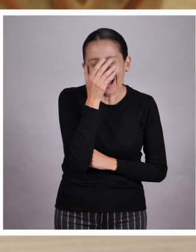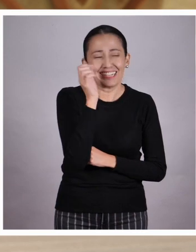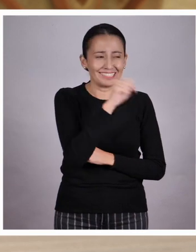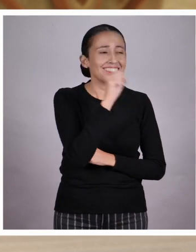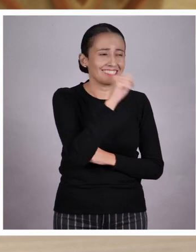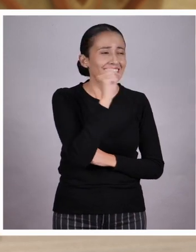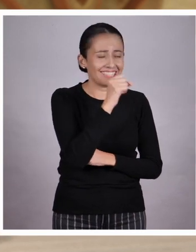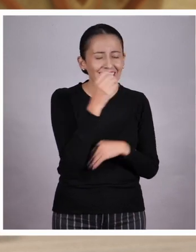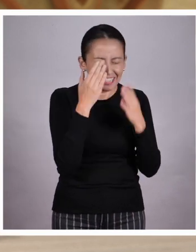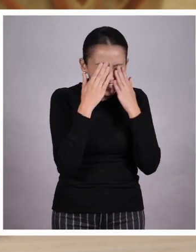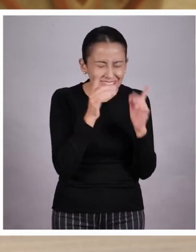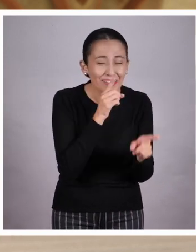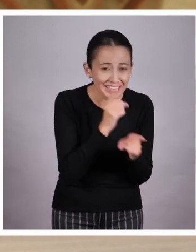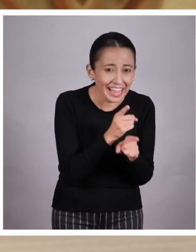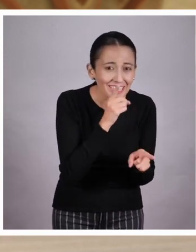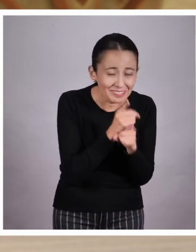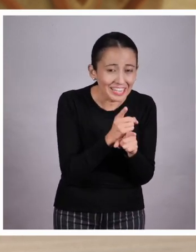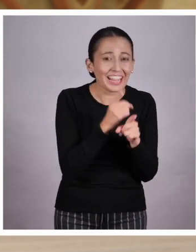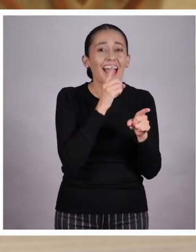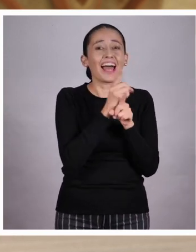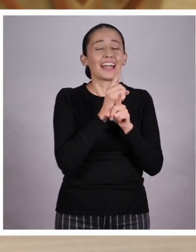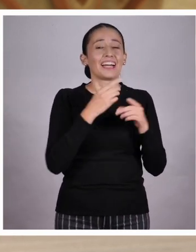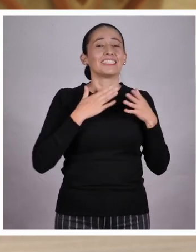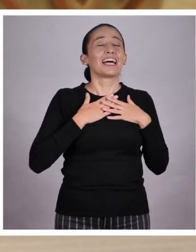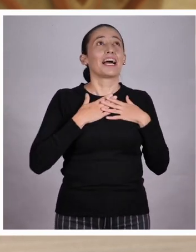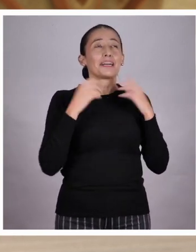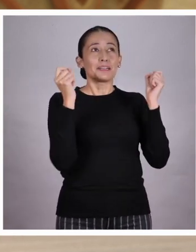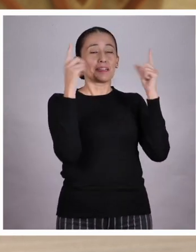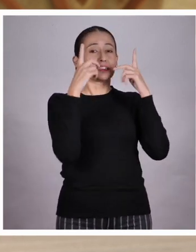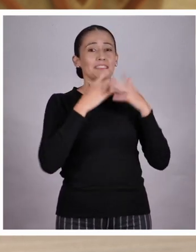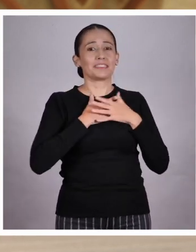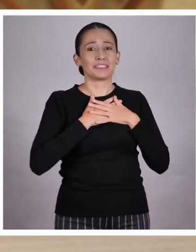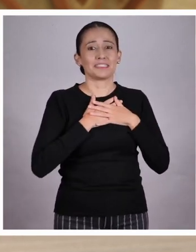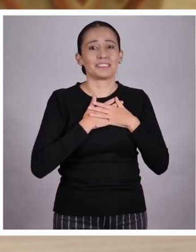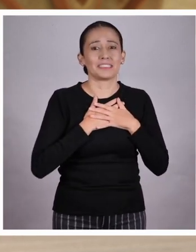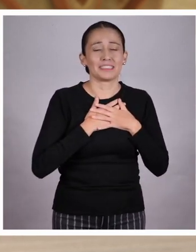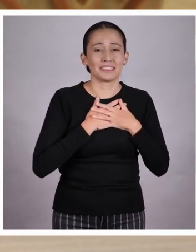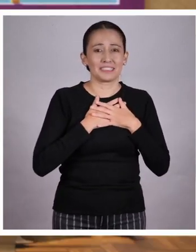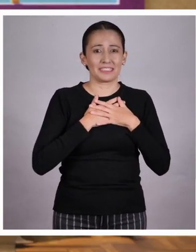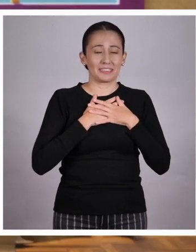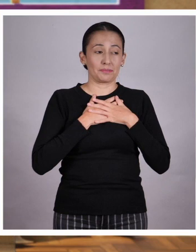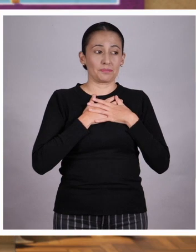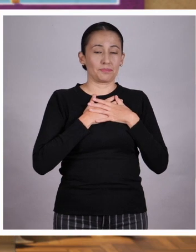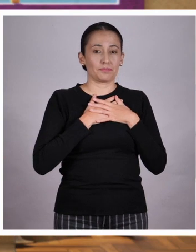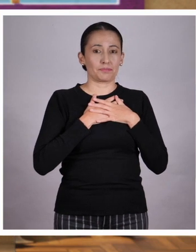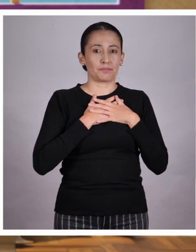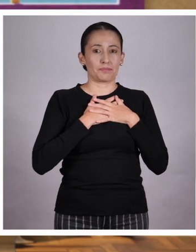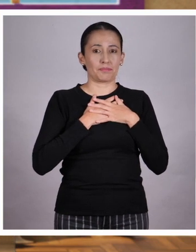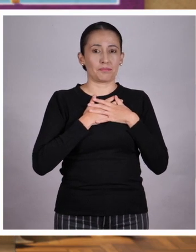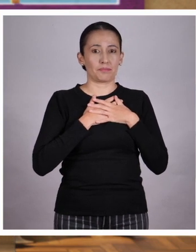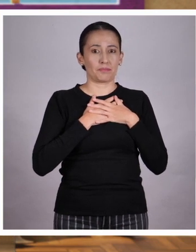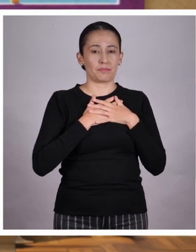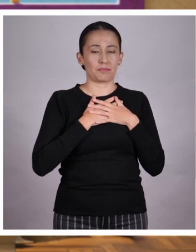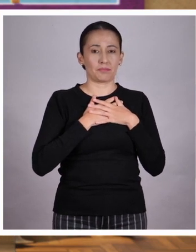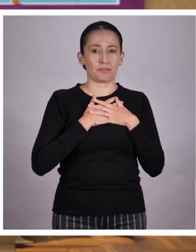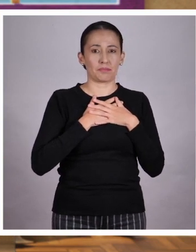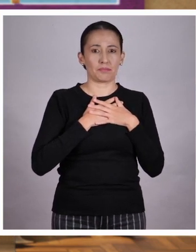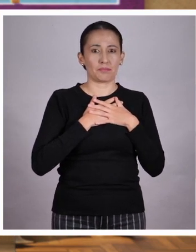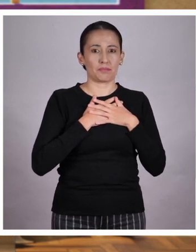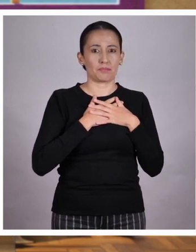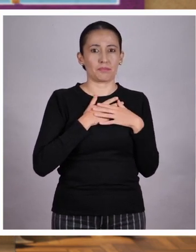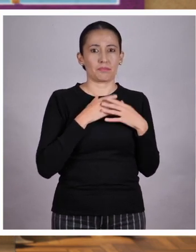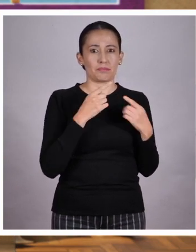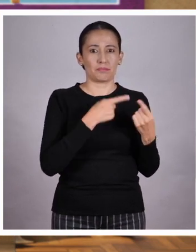¡Ah! Está bien, sí. Me descubriste, sobre. ¿Eh? ¿Que ya te tienes que